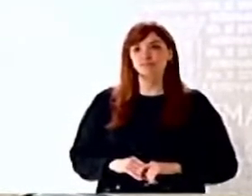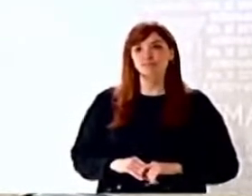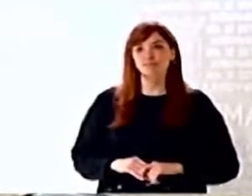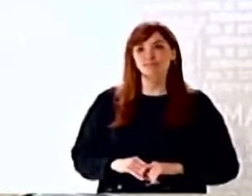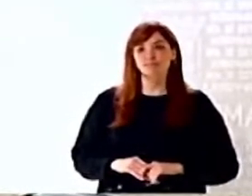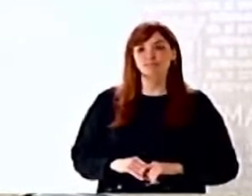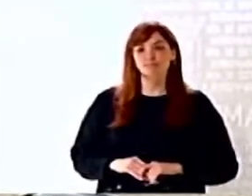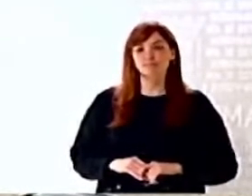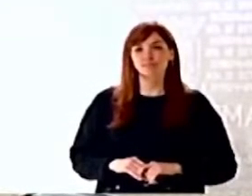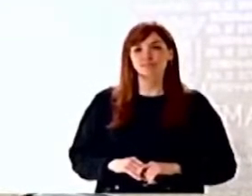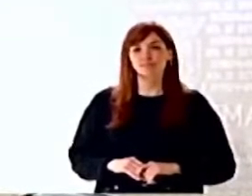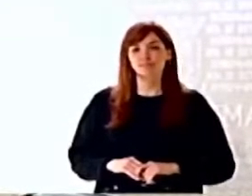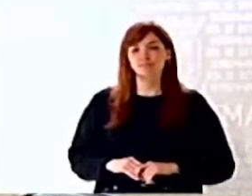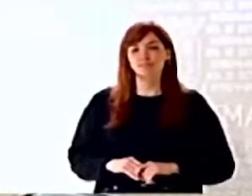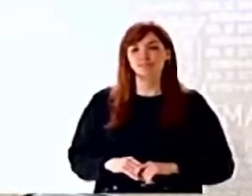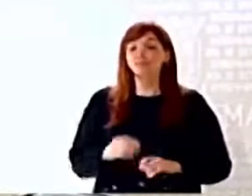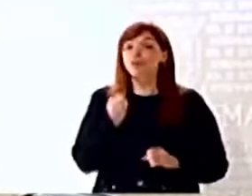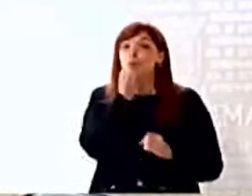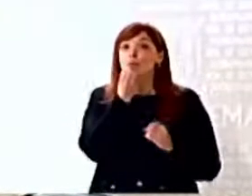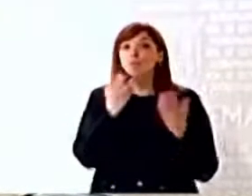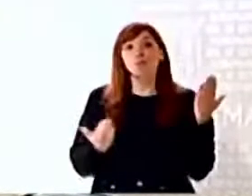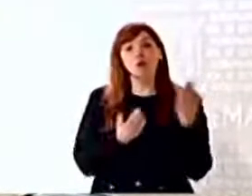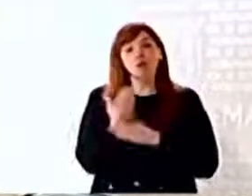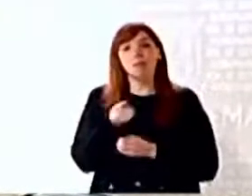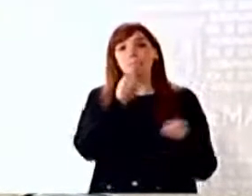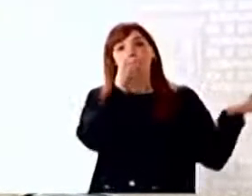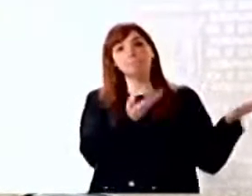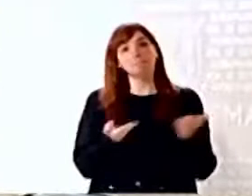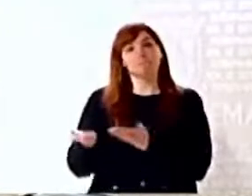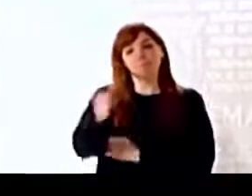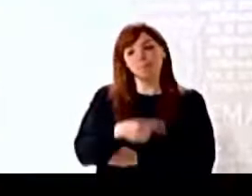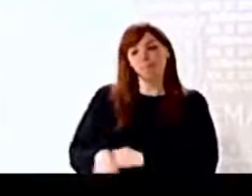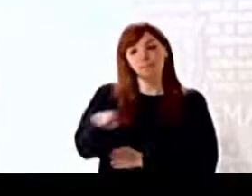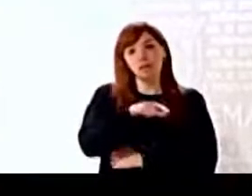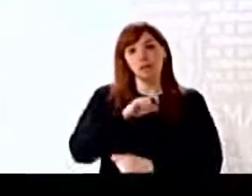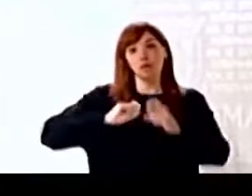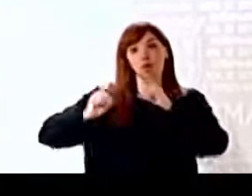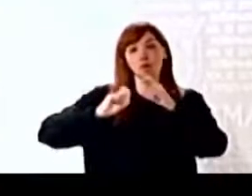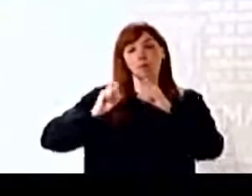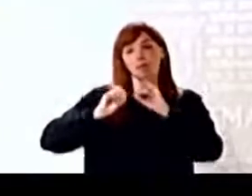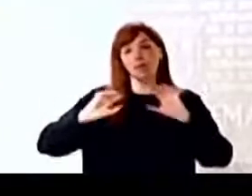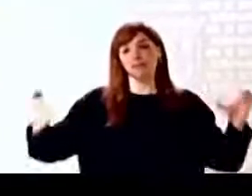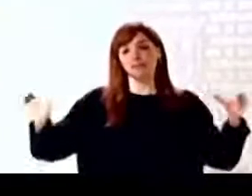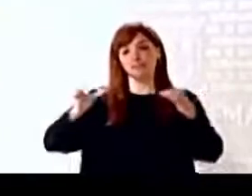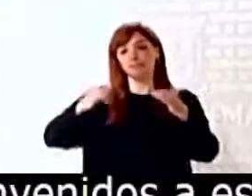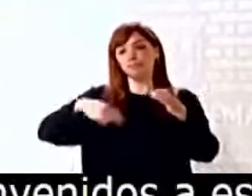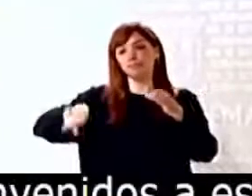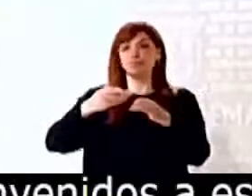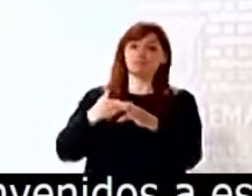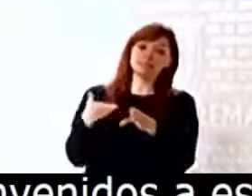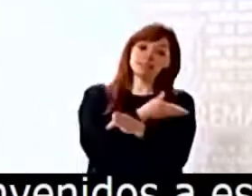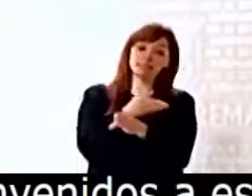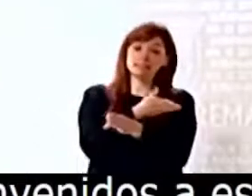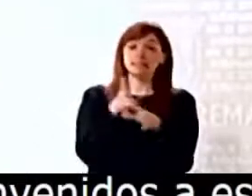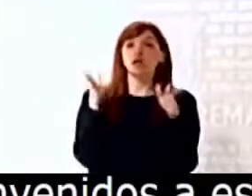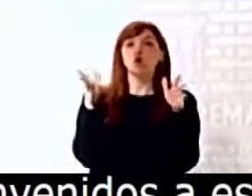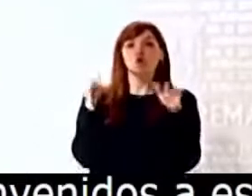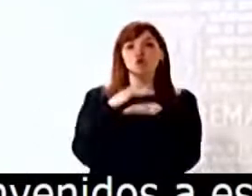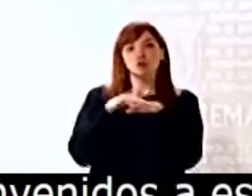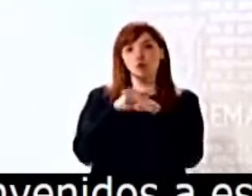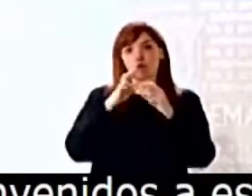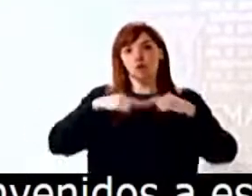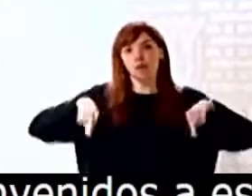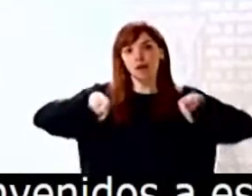Muy bien. Buenos días, bienvenidos a esta rueda de prensa tras el Consejo